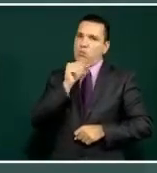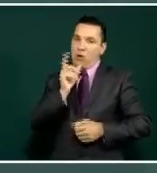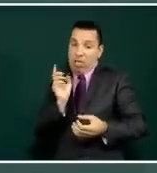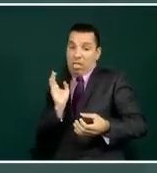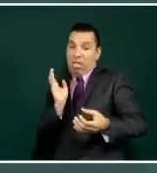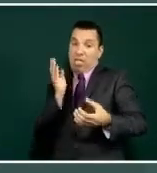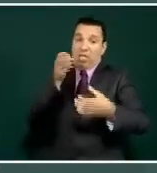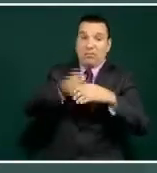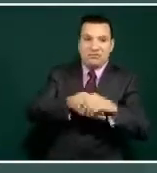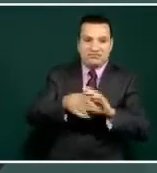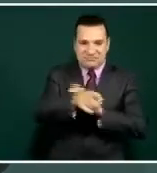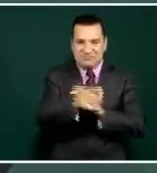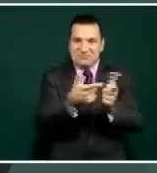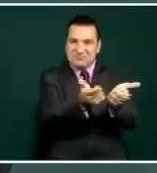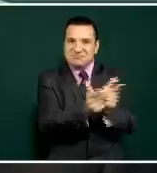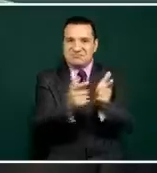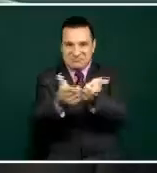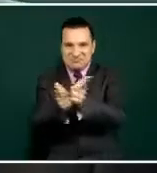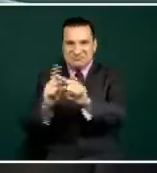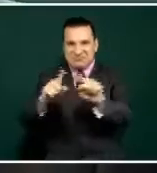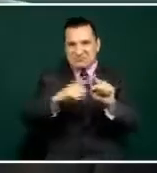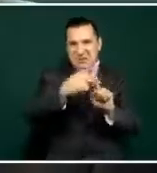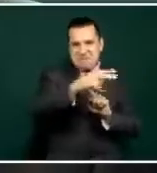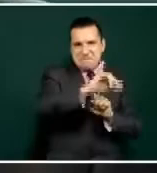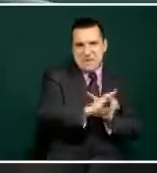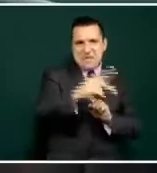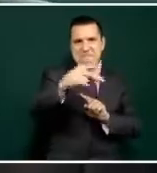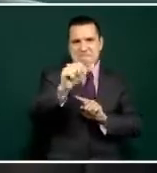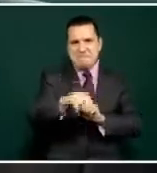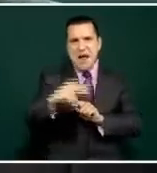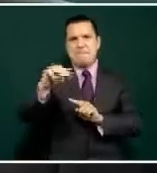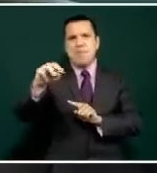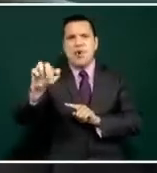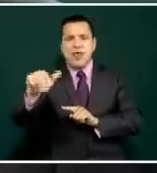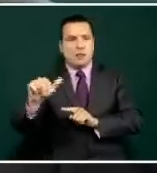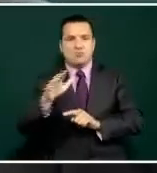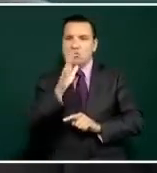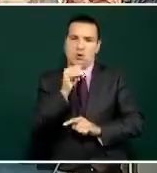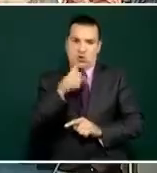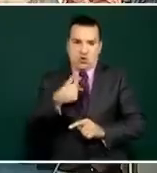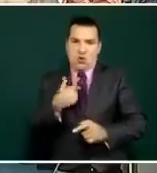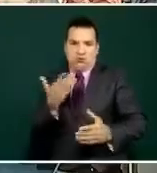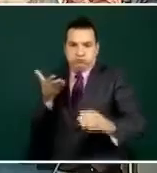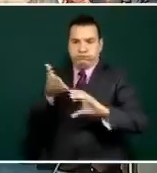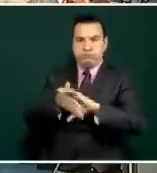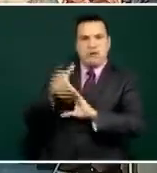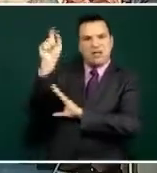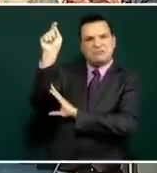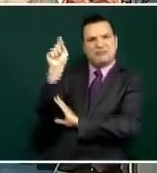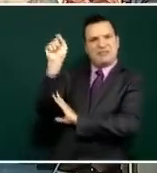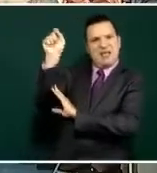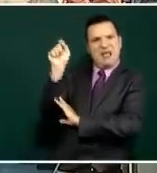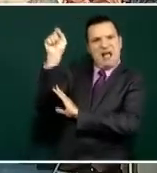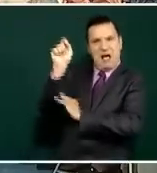partidistas ni en asuntos que tienen que ver con los sindicatos,